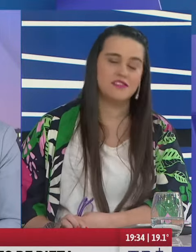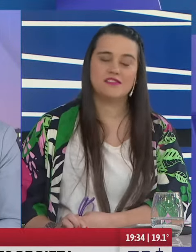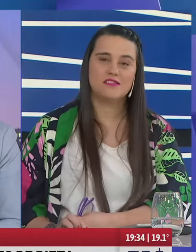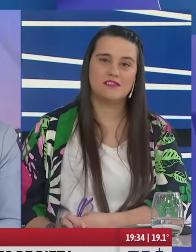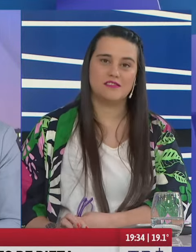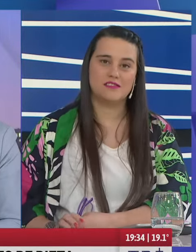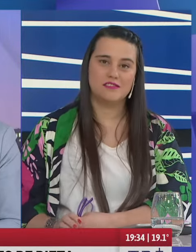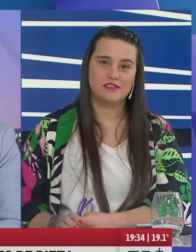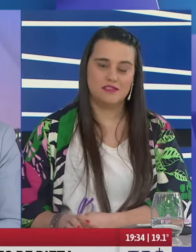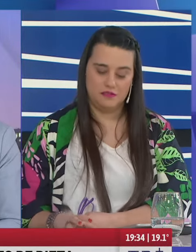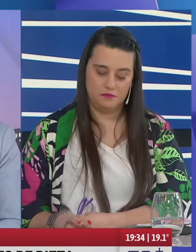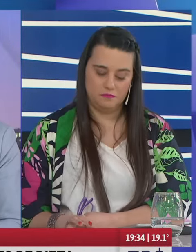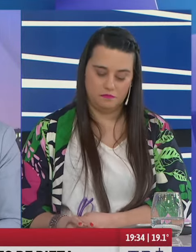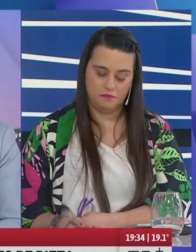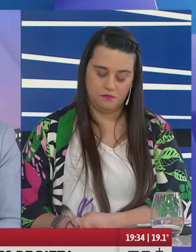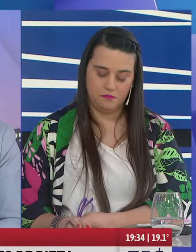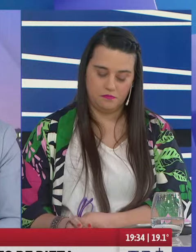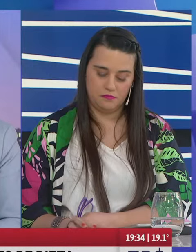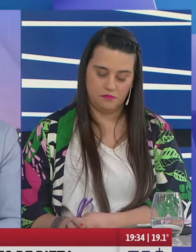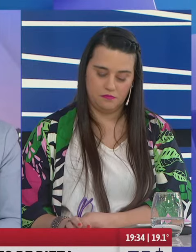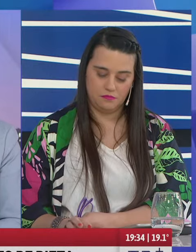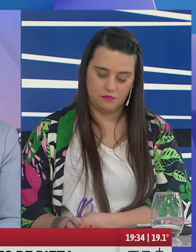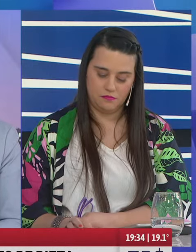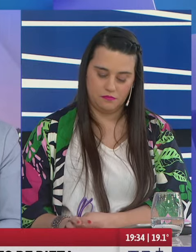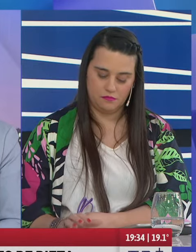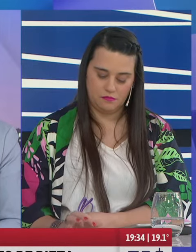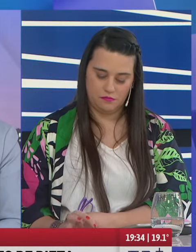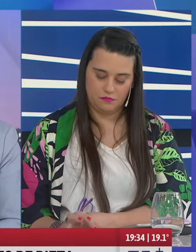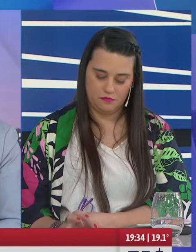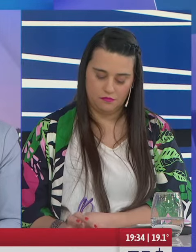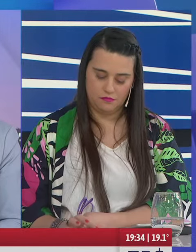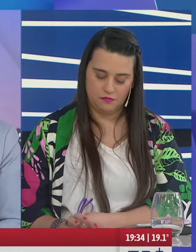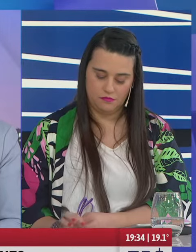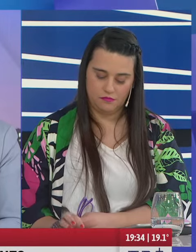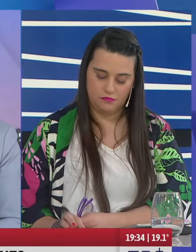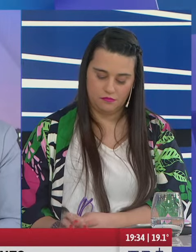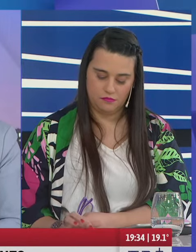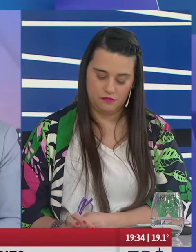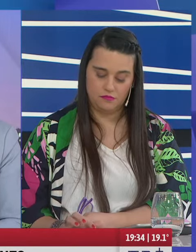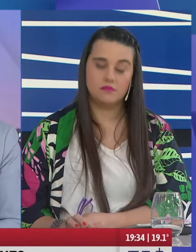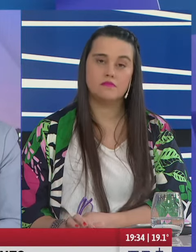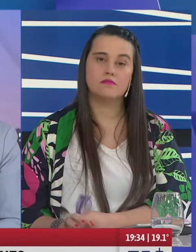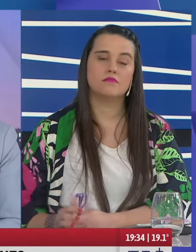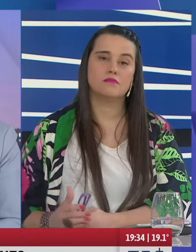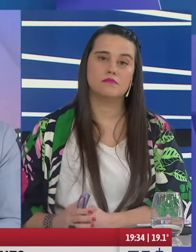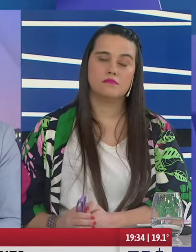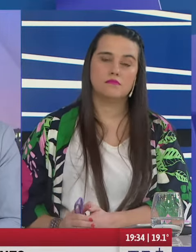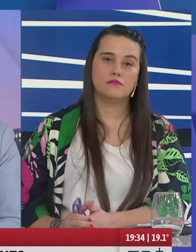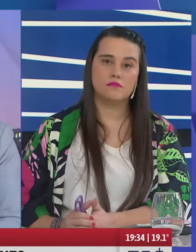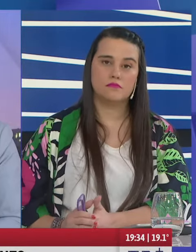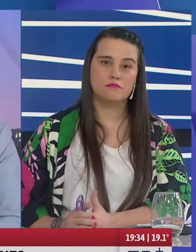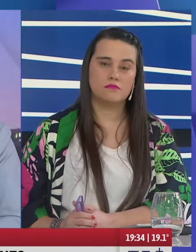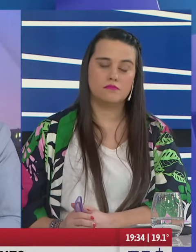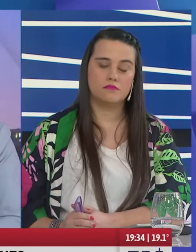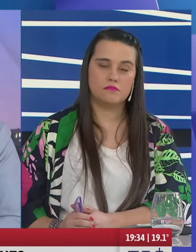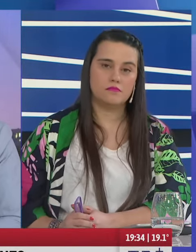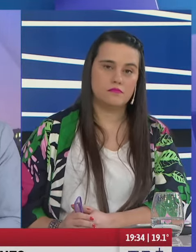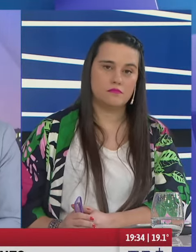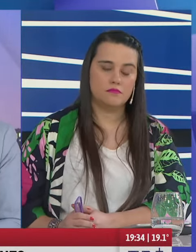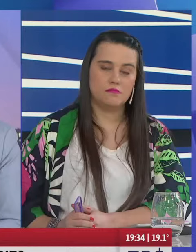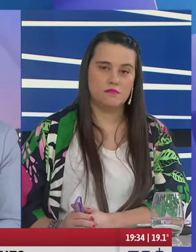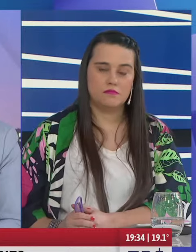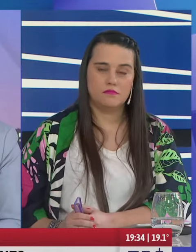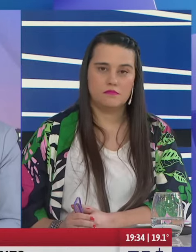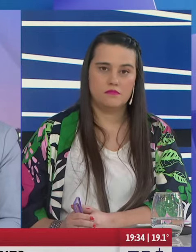No tiene sentido. Lo que decías vos, Hugo, que decías, bueno, son organizaciones comerciales o empresarias. En senadores, el promedio de asesores